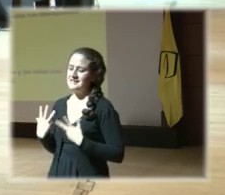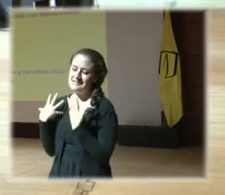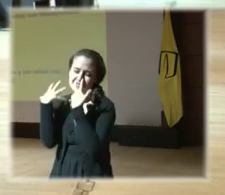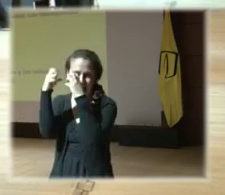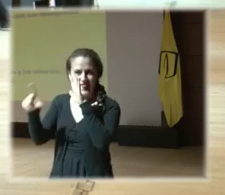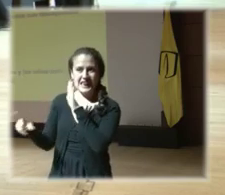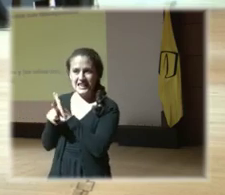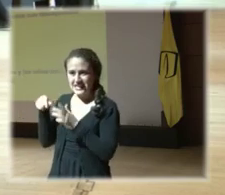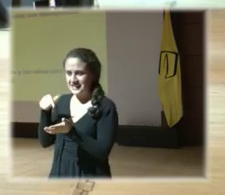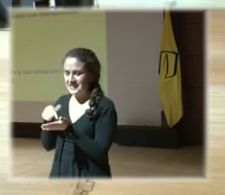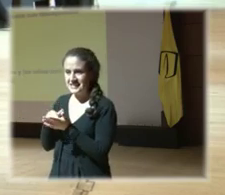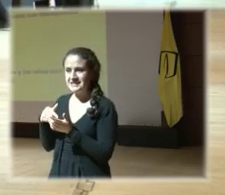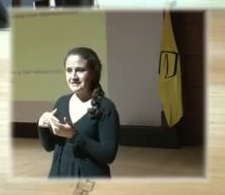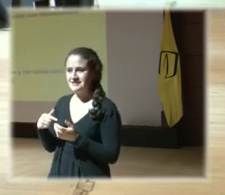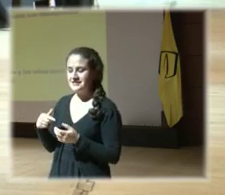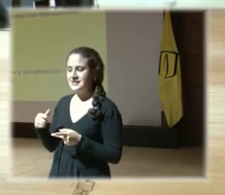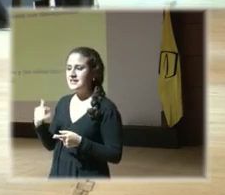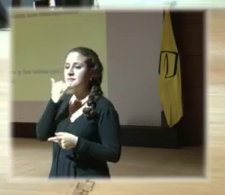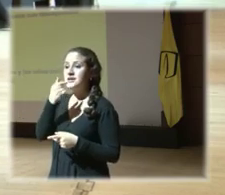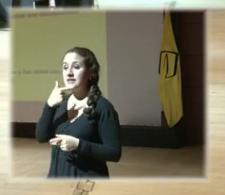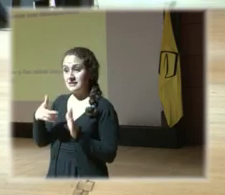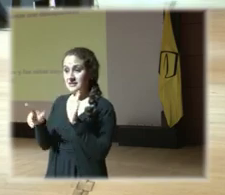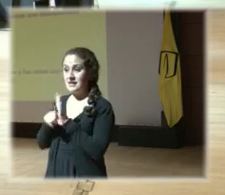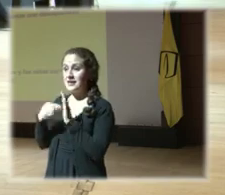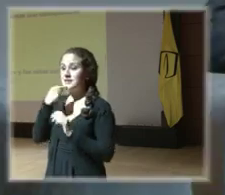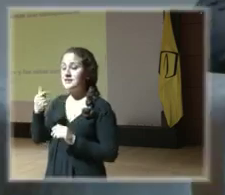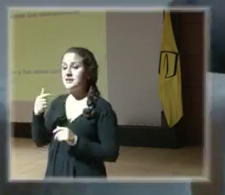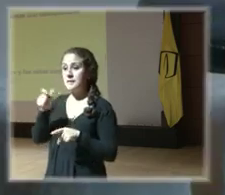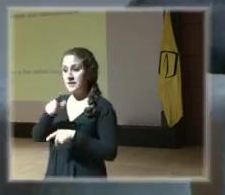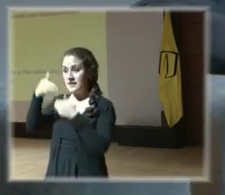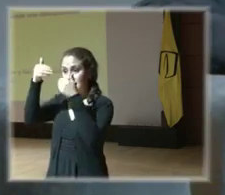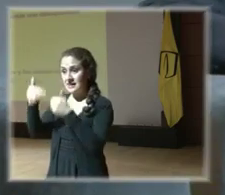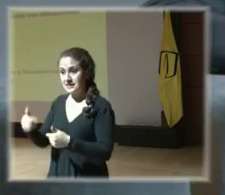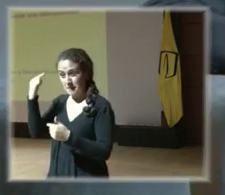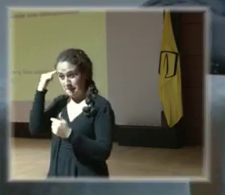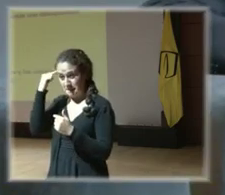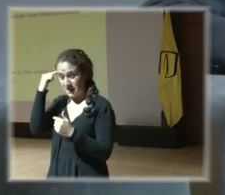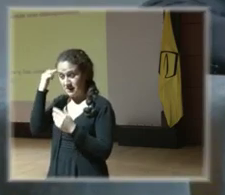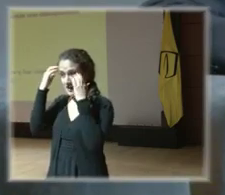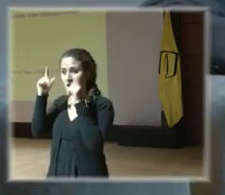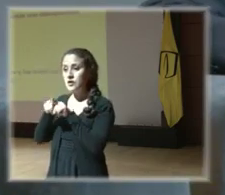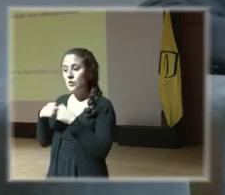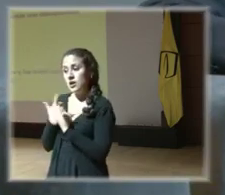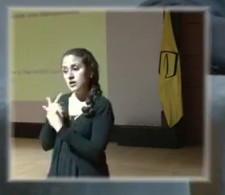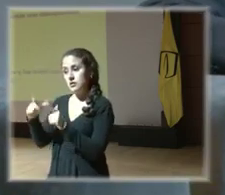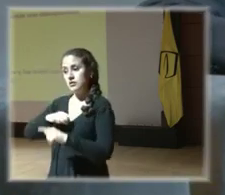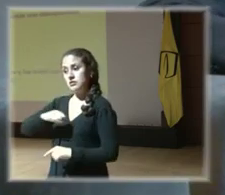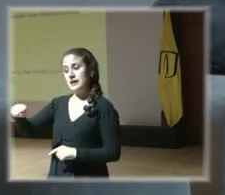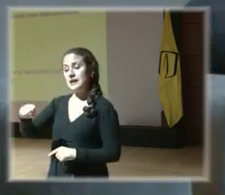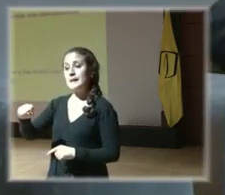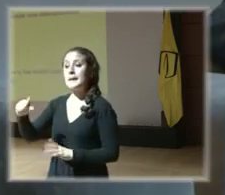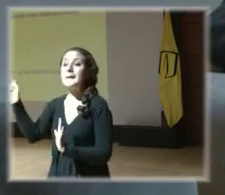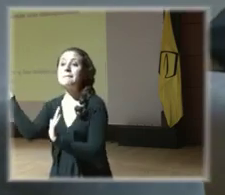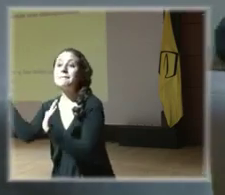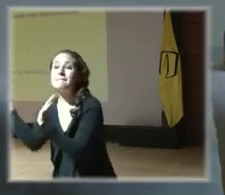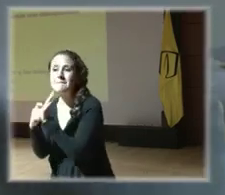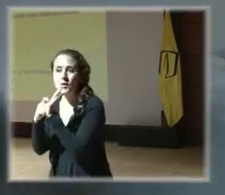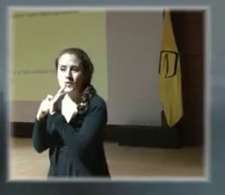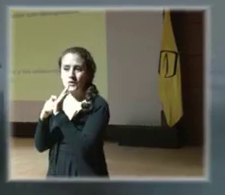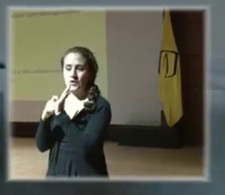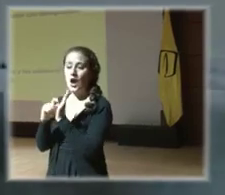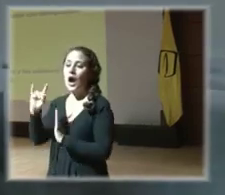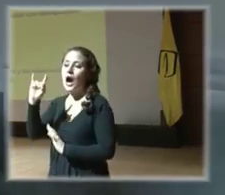que dice que las personas con discapacidad tienen derecho, con discapacidad mental, tienen derecho a la libertad, excepto si